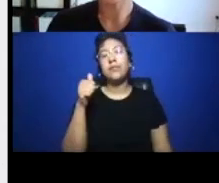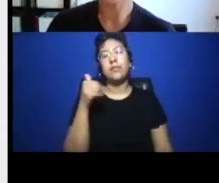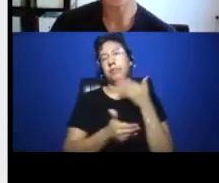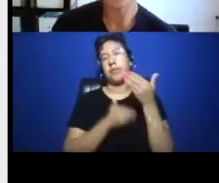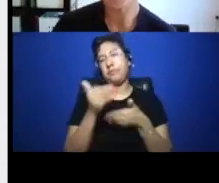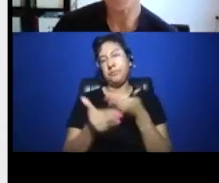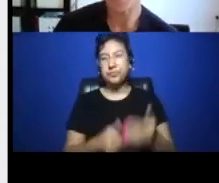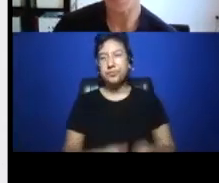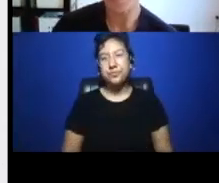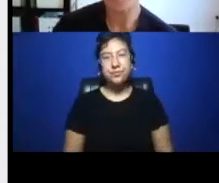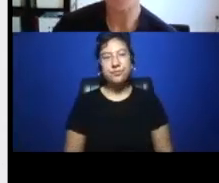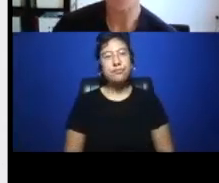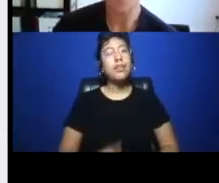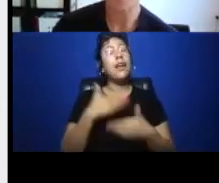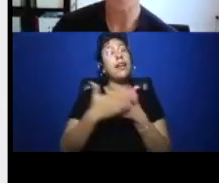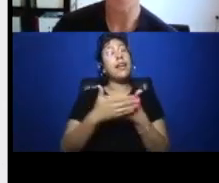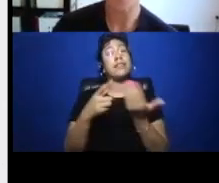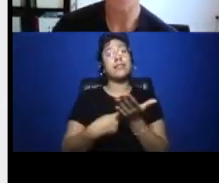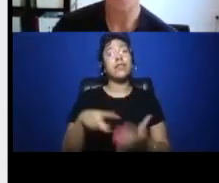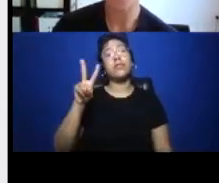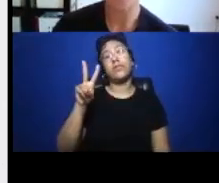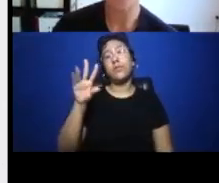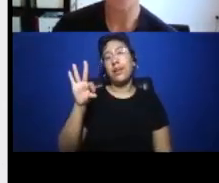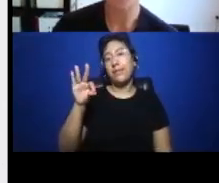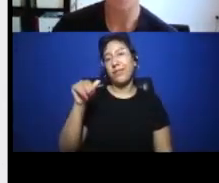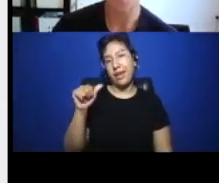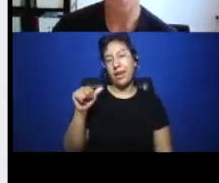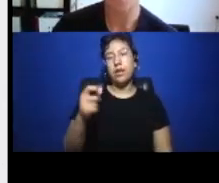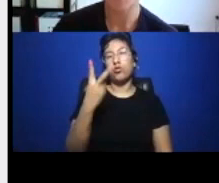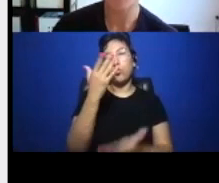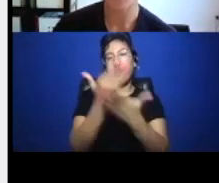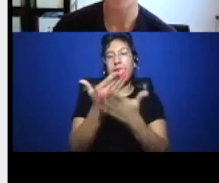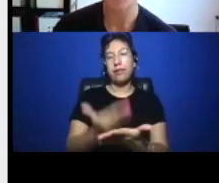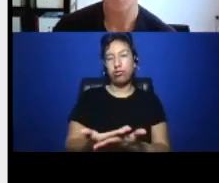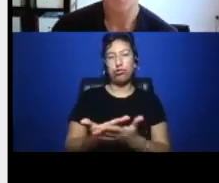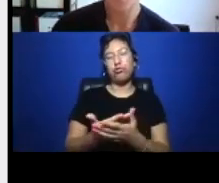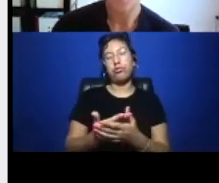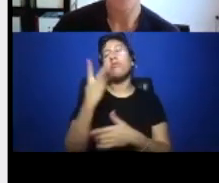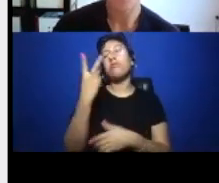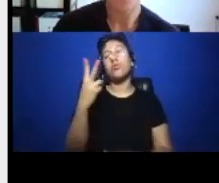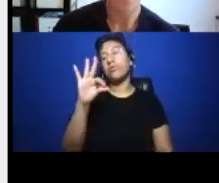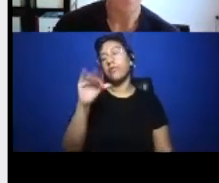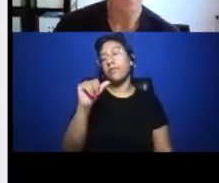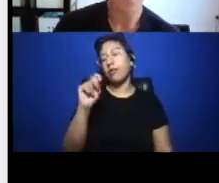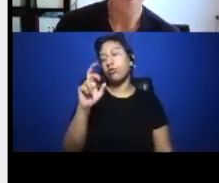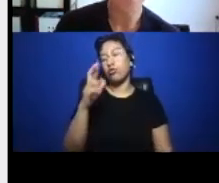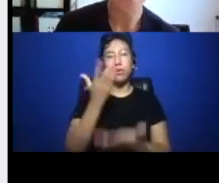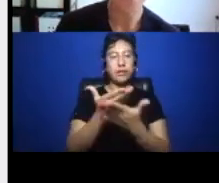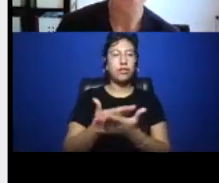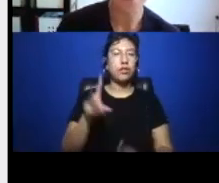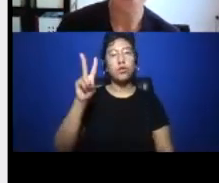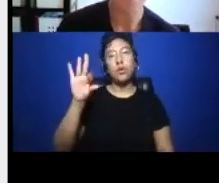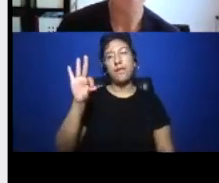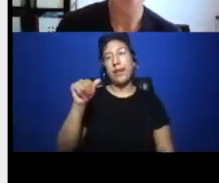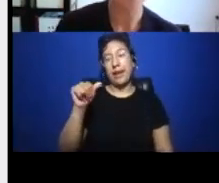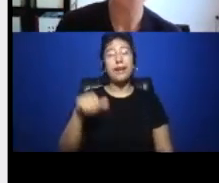Vamos a continuar. Entonces, lo próximo que vamos a hacer es autentificación de dos factores. También se